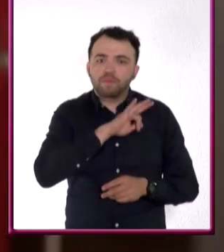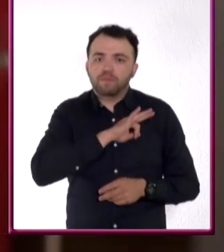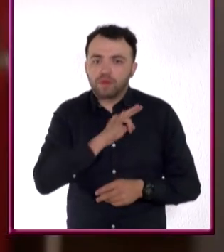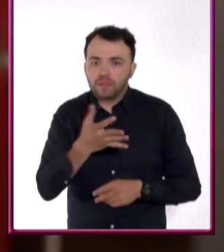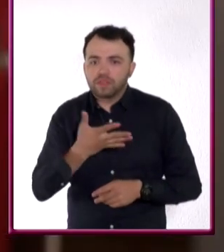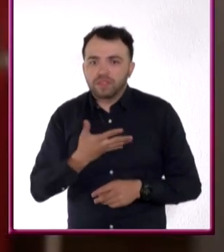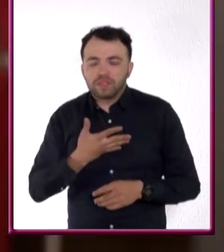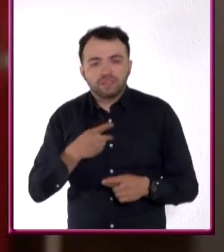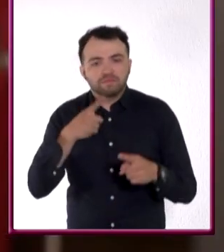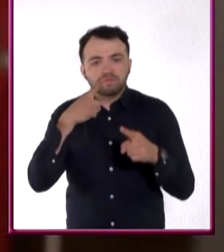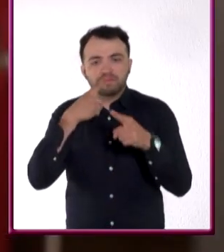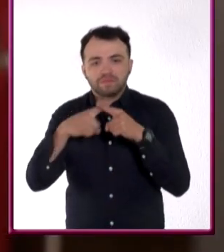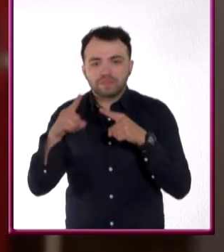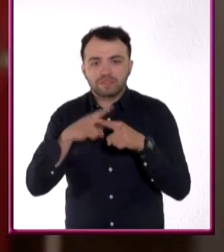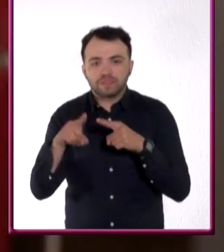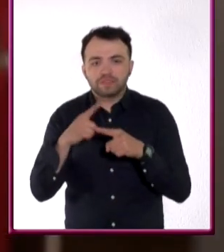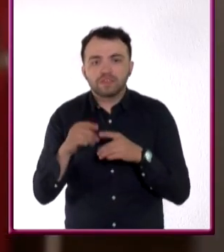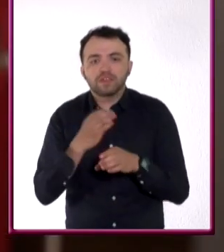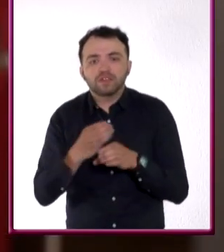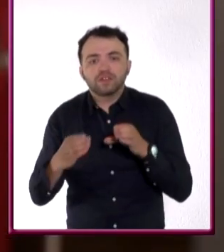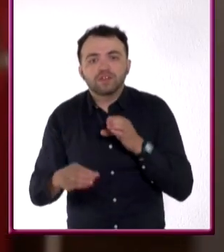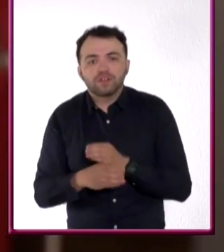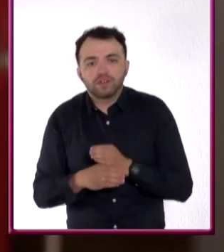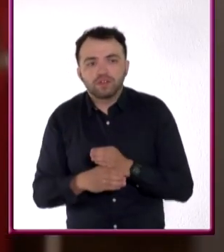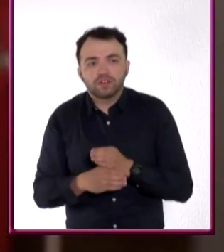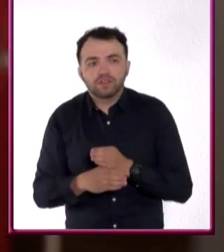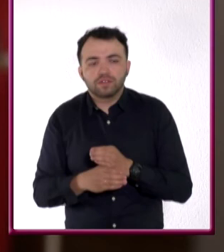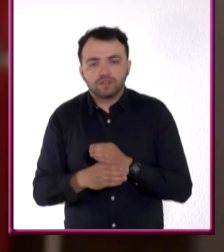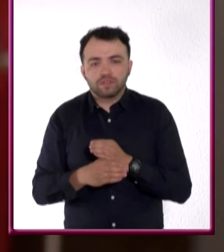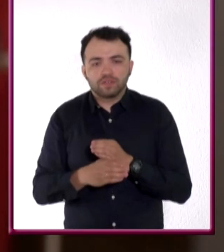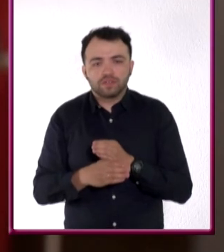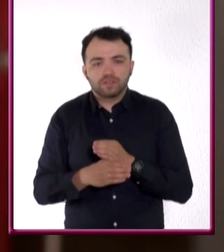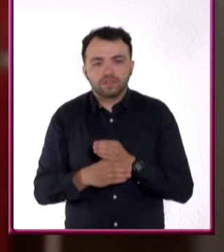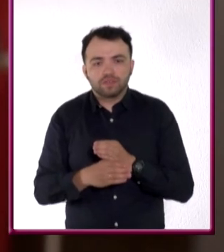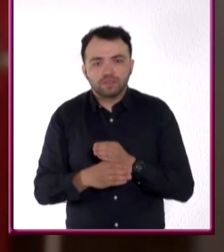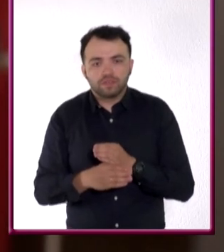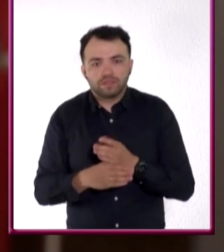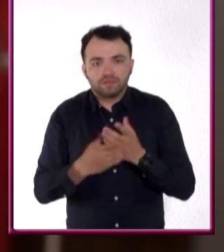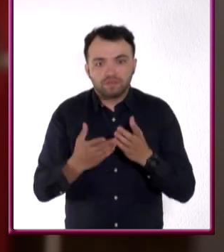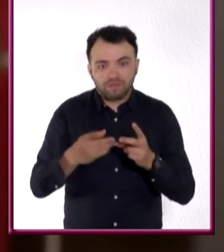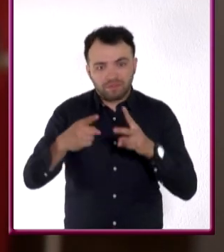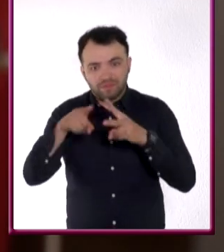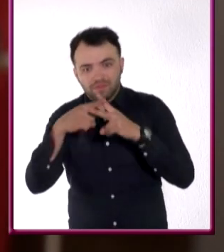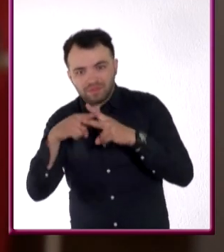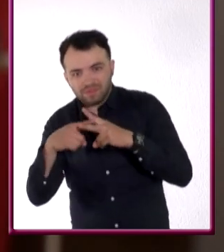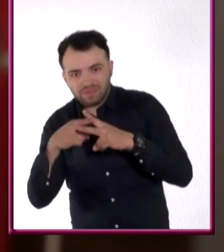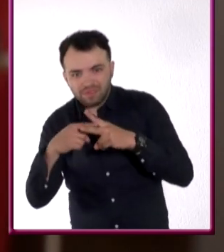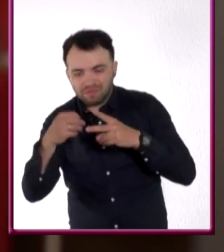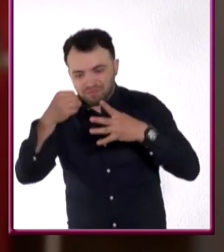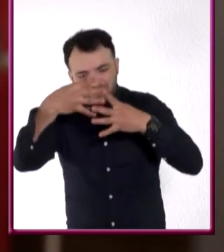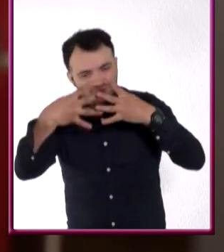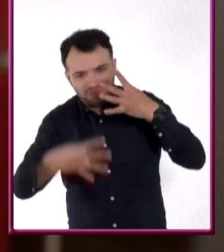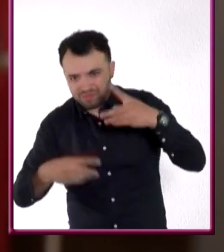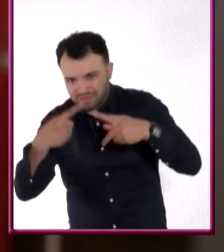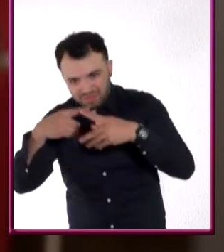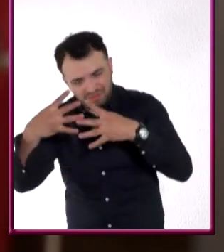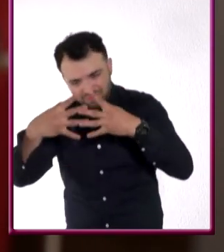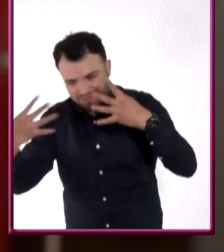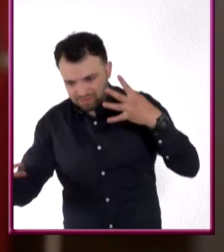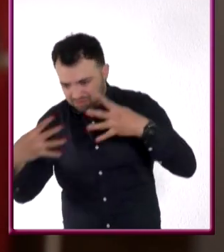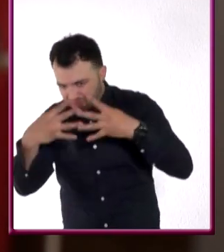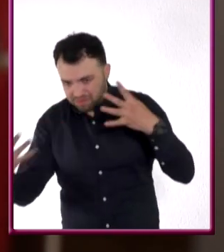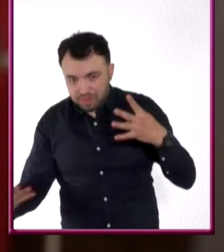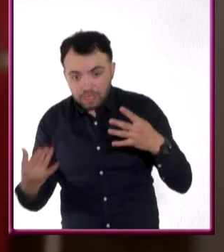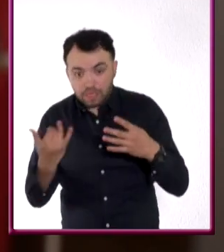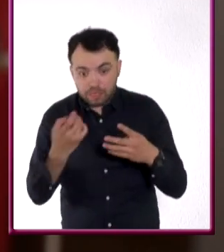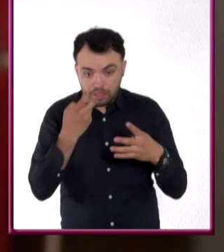de herramientas. Una variante de las ecuaciones diferenciales se conoce como ecuaciones en diferencias. Y ahí lo que haces